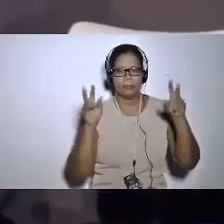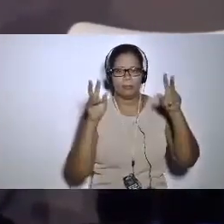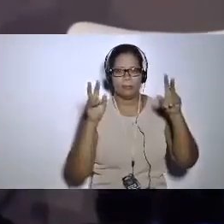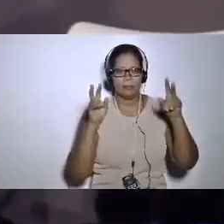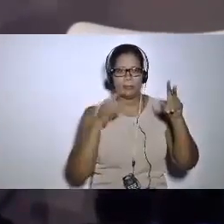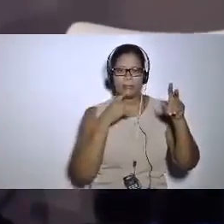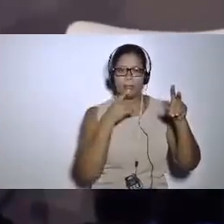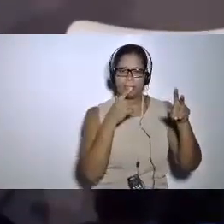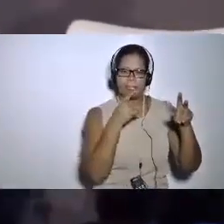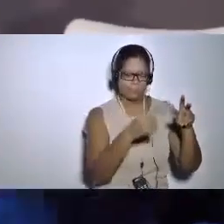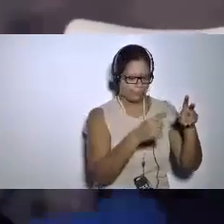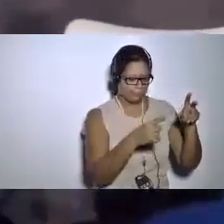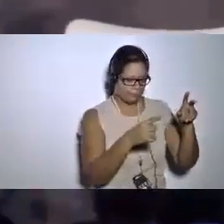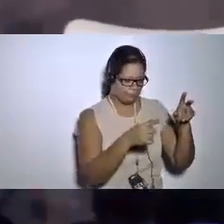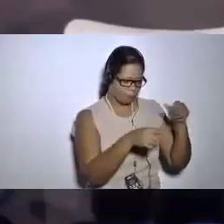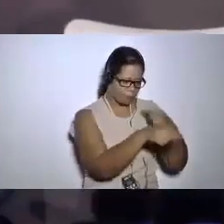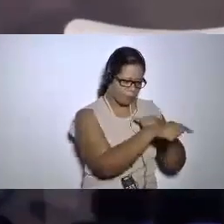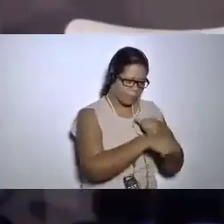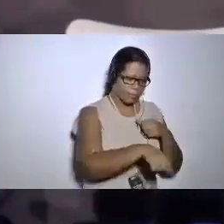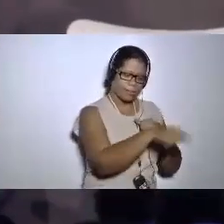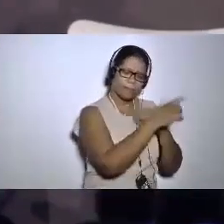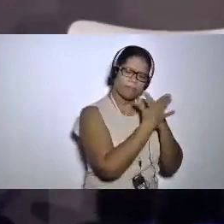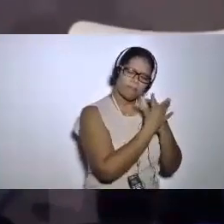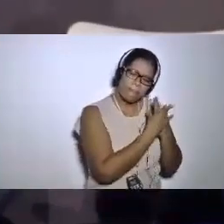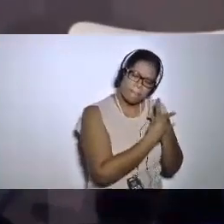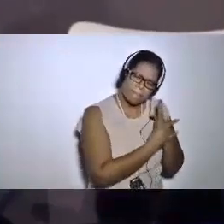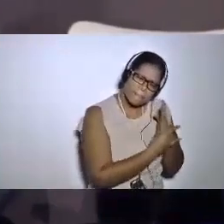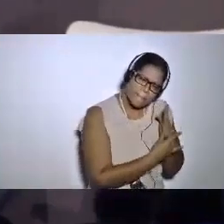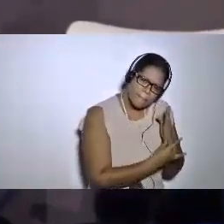para la población más pobre de los